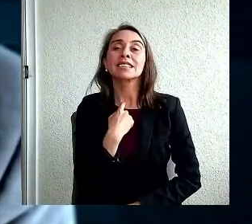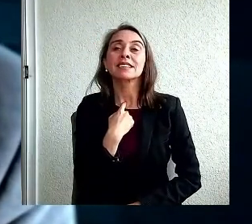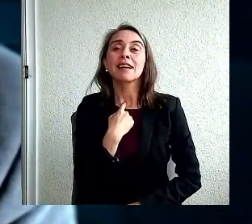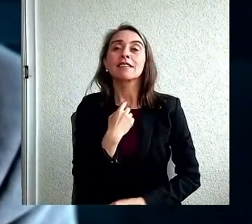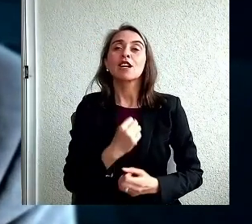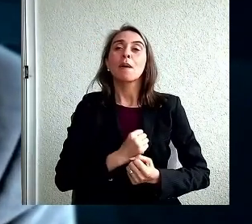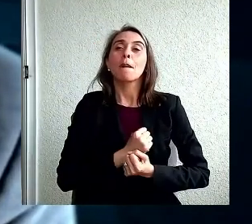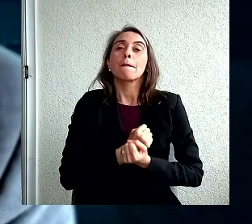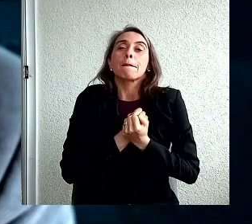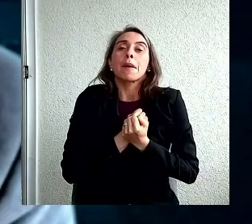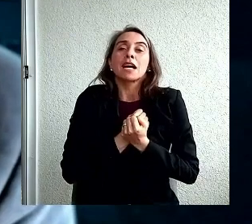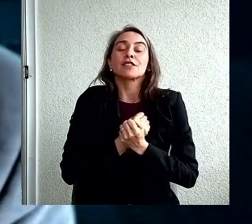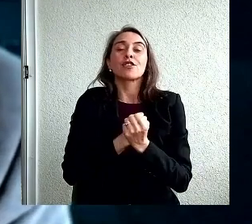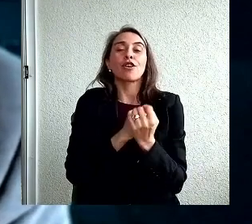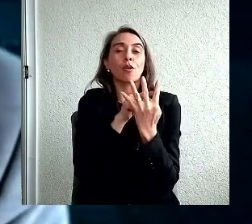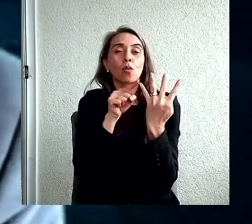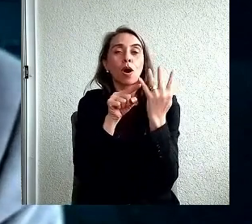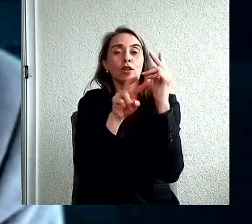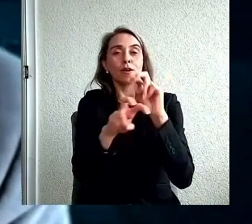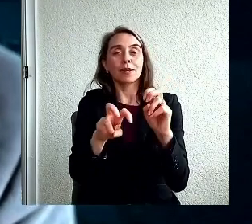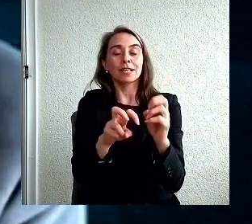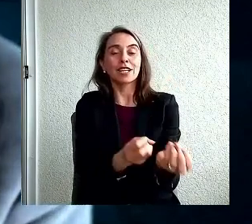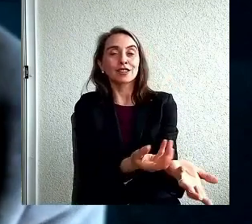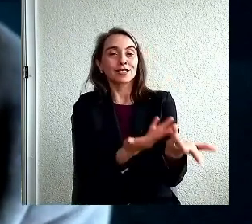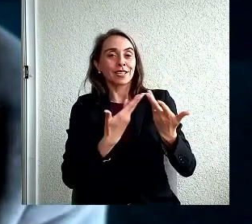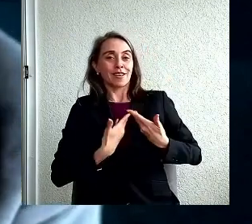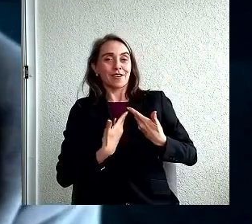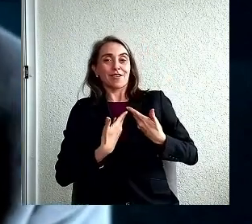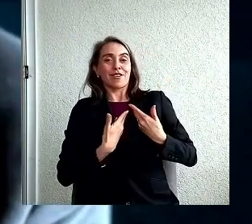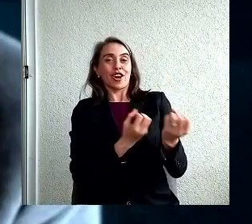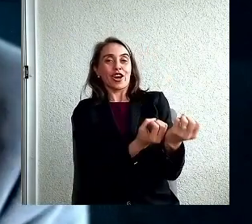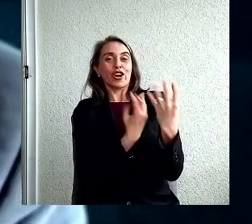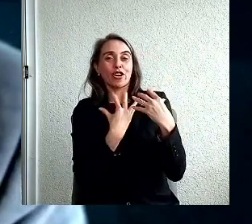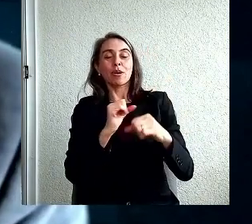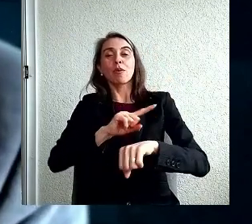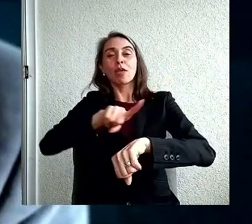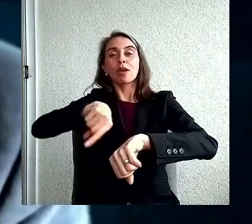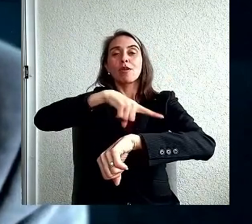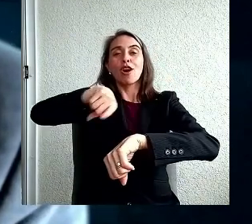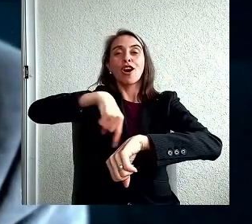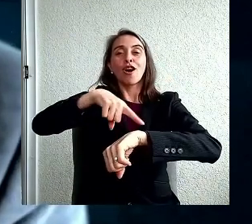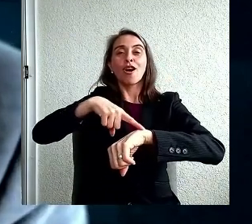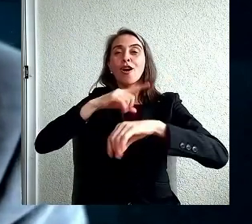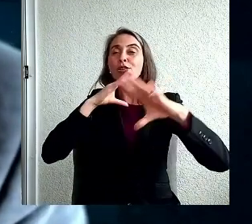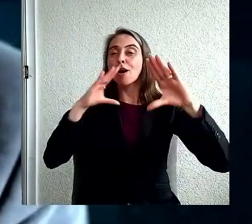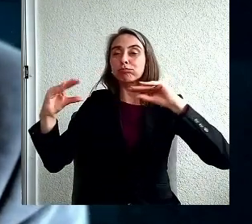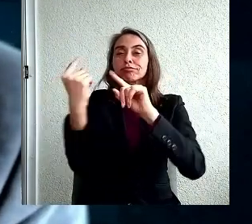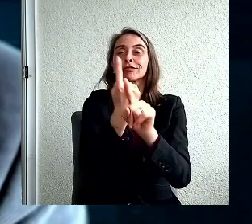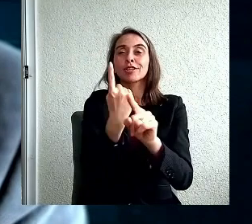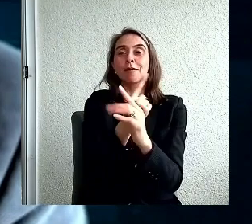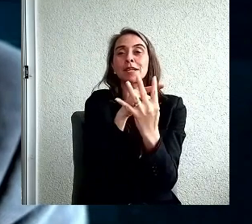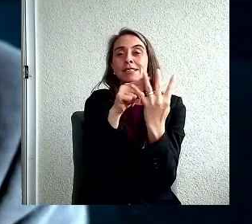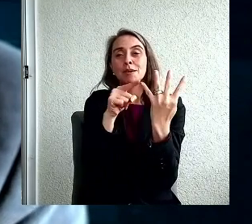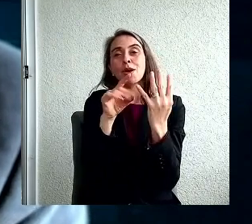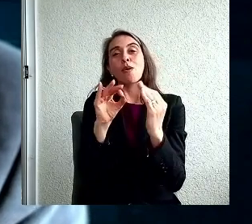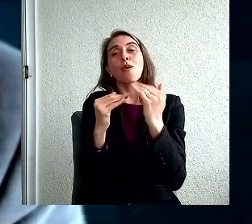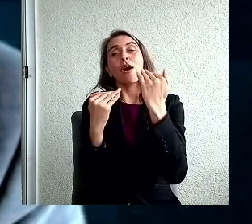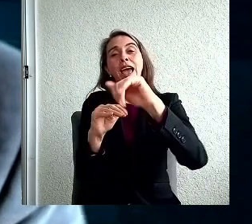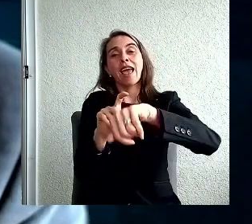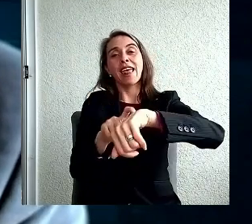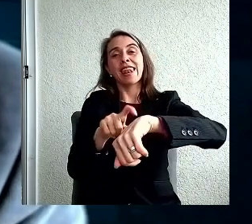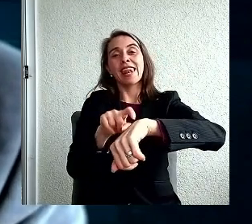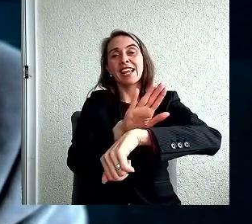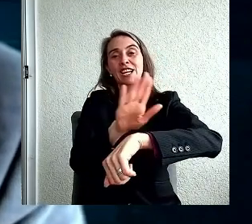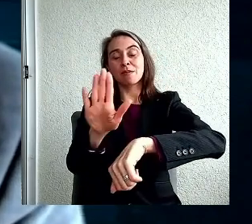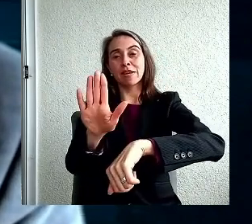podríamos estar acá varias horas hablando con ellos, pero todo tiene su límite. Así que con eso quiero agradecerles y